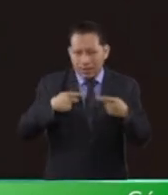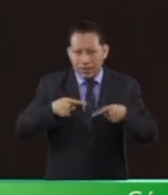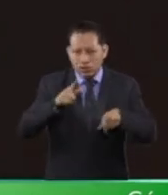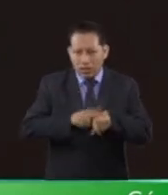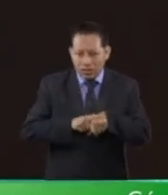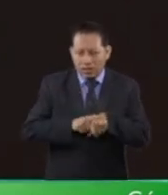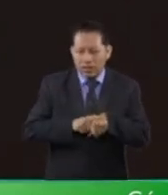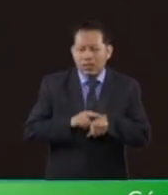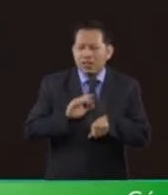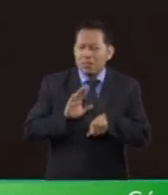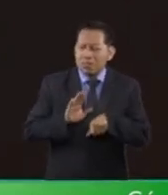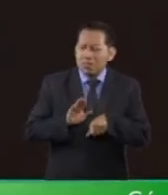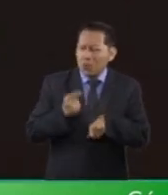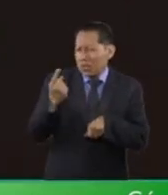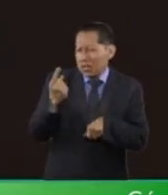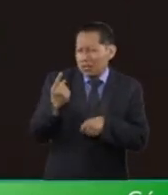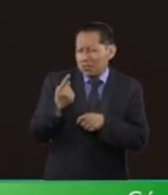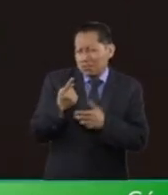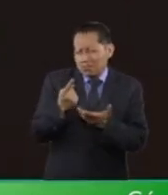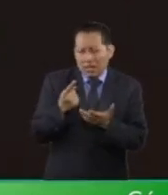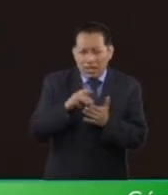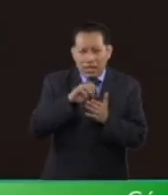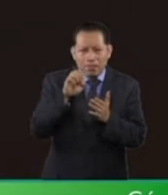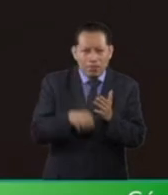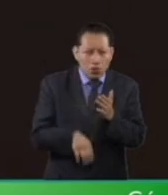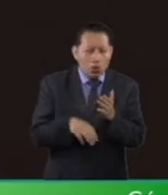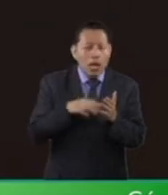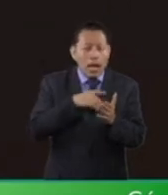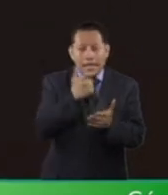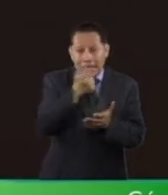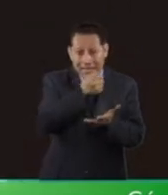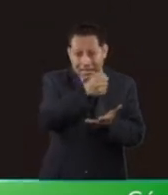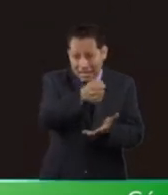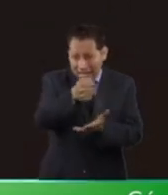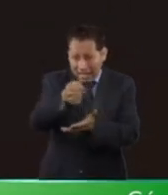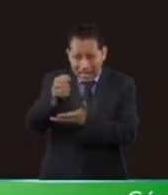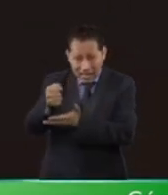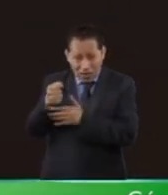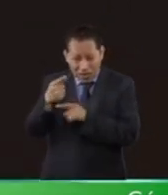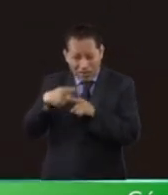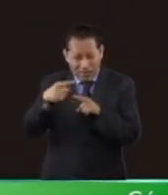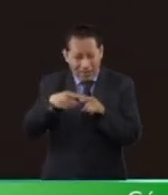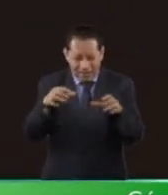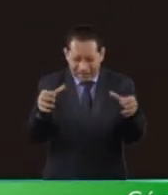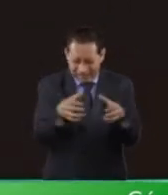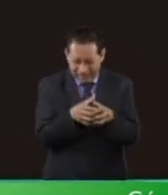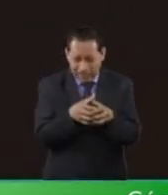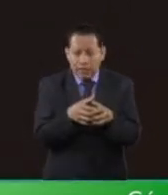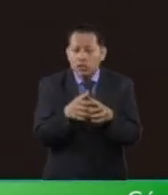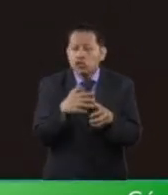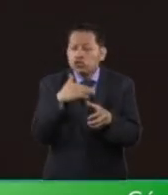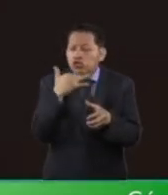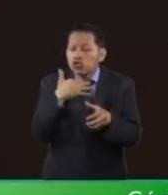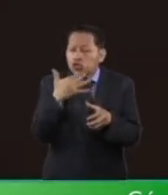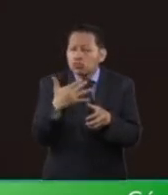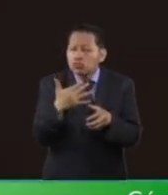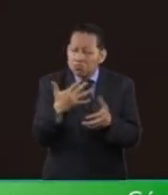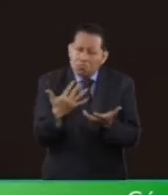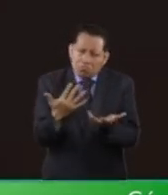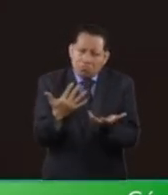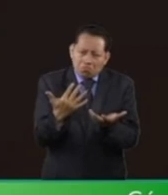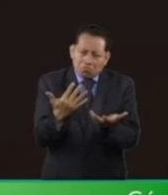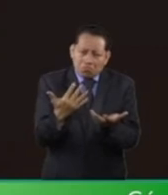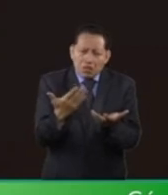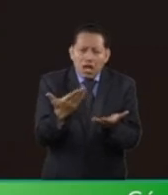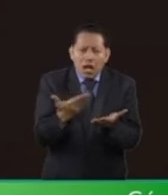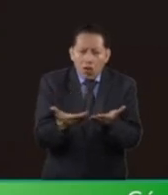si el problema era la corrupción en la repartición de recursos a través de las legislaturas en el pasado, no se optó por aplicar esos recursos